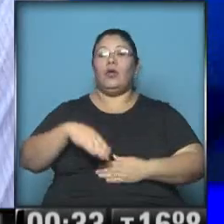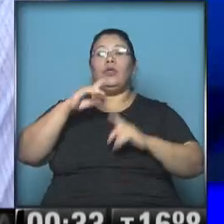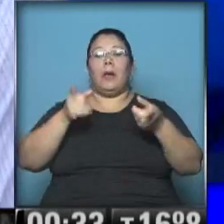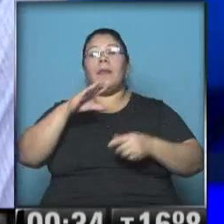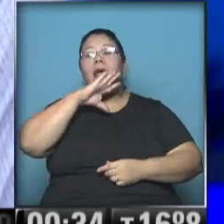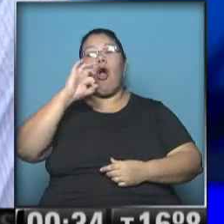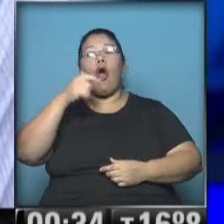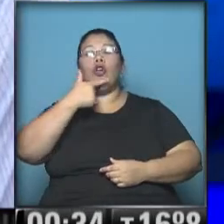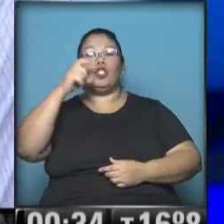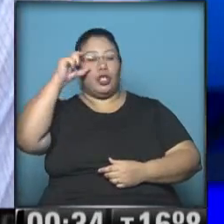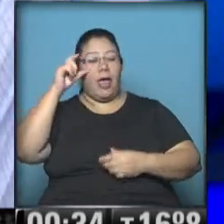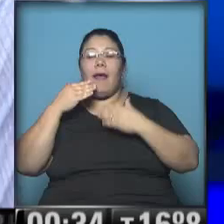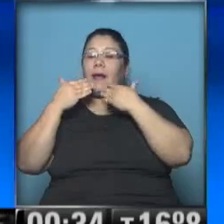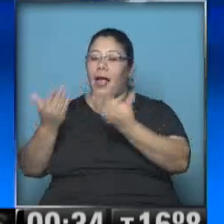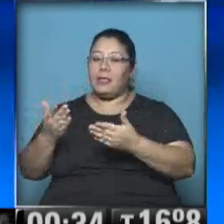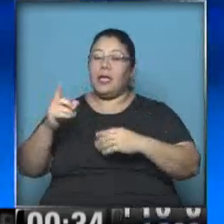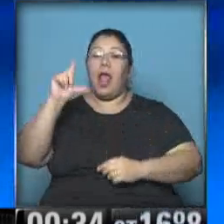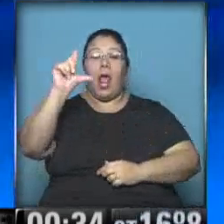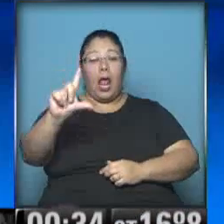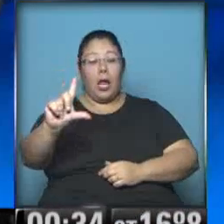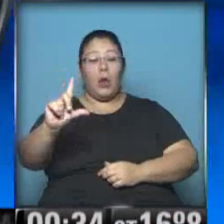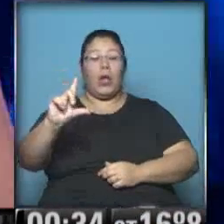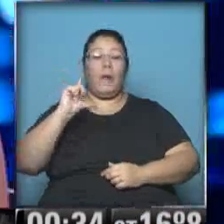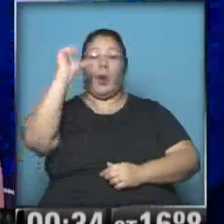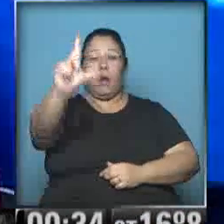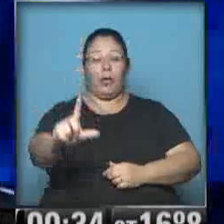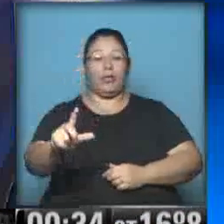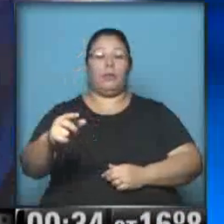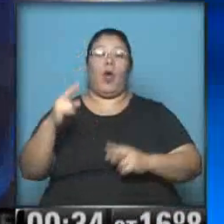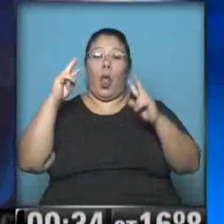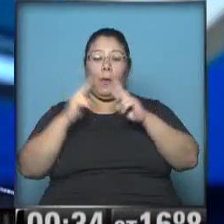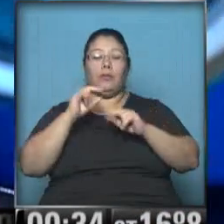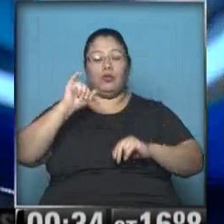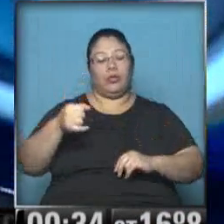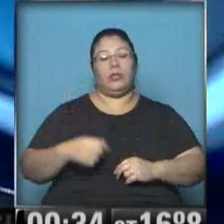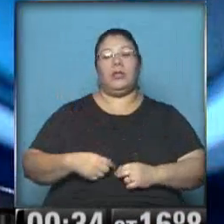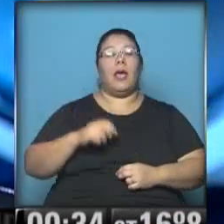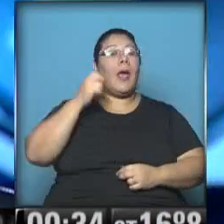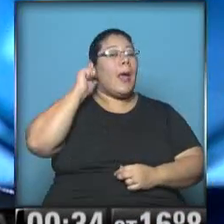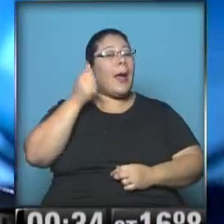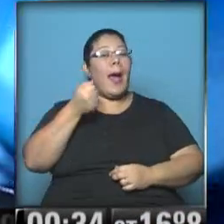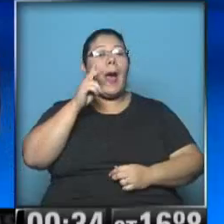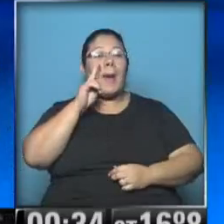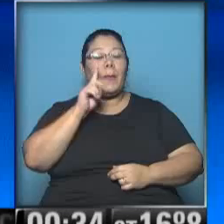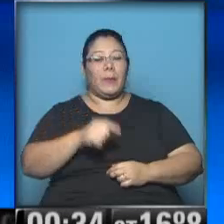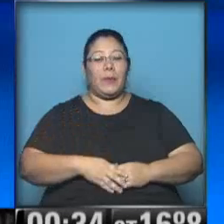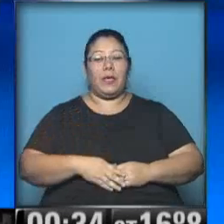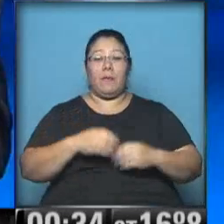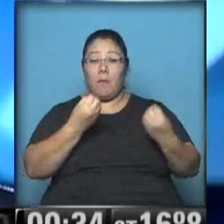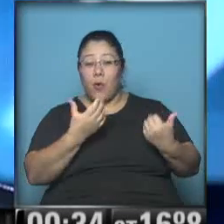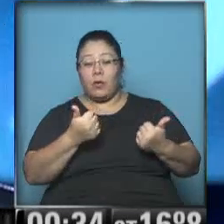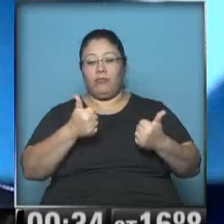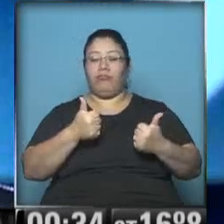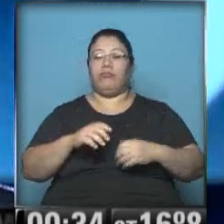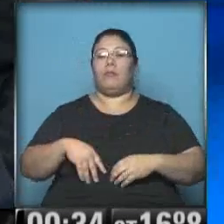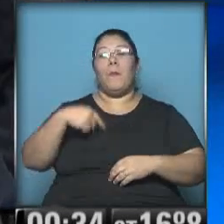Gracias, Pablo. Nos vemos la semana que viene. El lunes. Gabriela Previtera, dígame. ¿La pasaste bien? Muy bien, como todas las noches. Bueno, mañana venimos entonces.